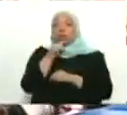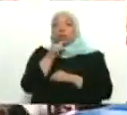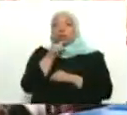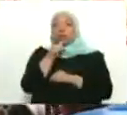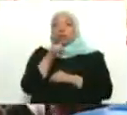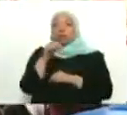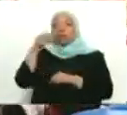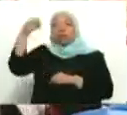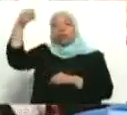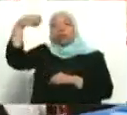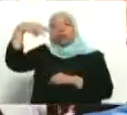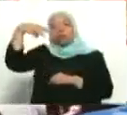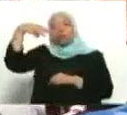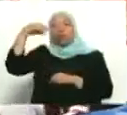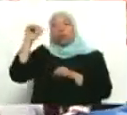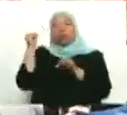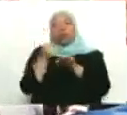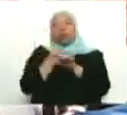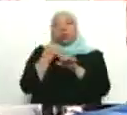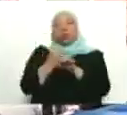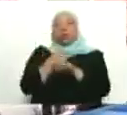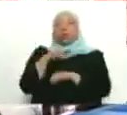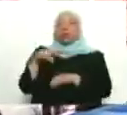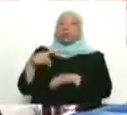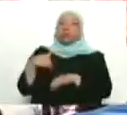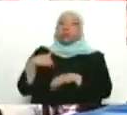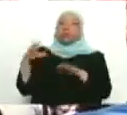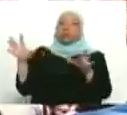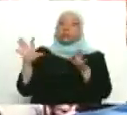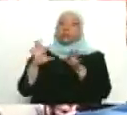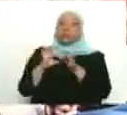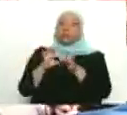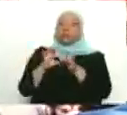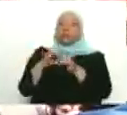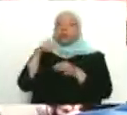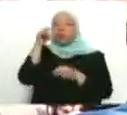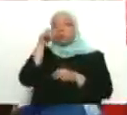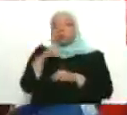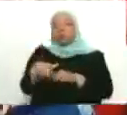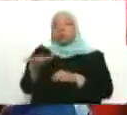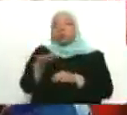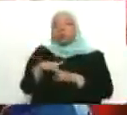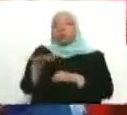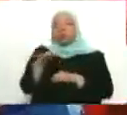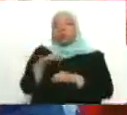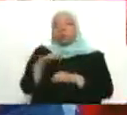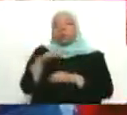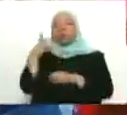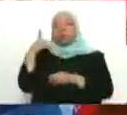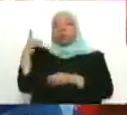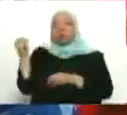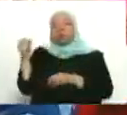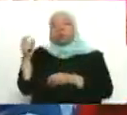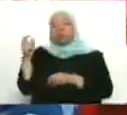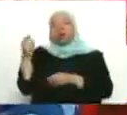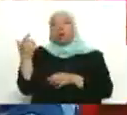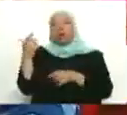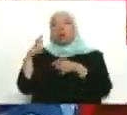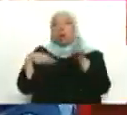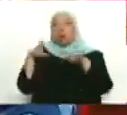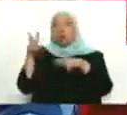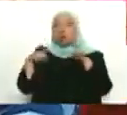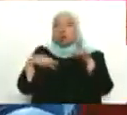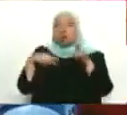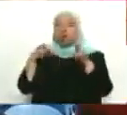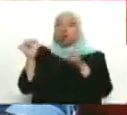el fresco sol de Cojedes, un encuentro con nuestro pueblo y a salir con la disposición de ir a